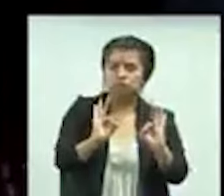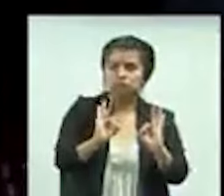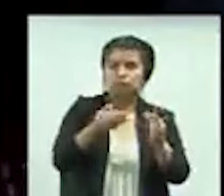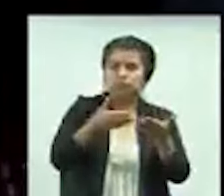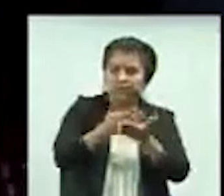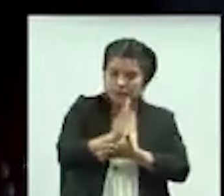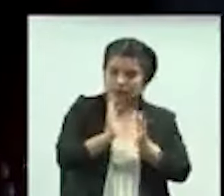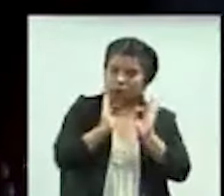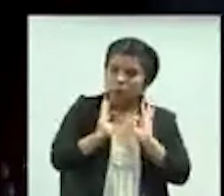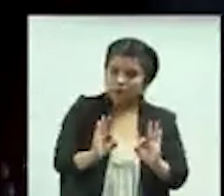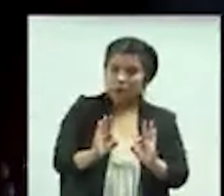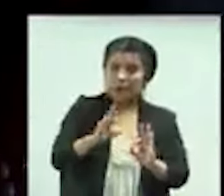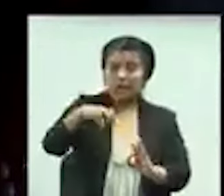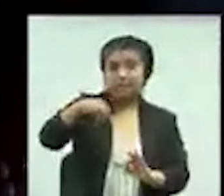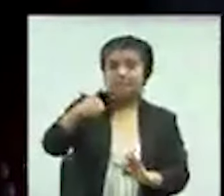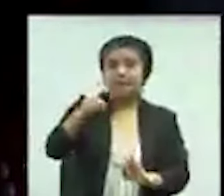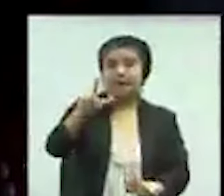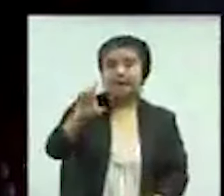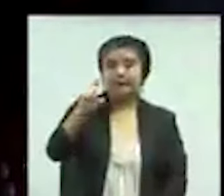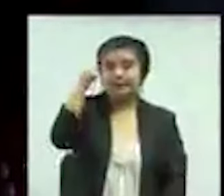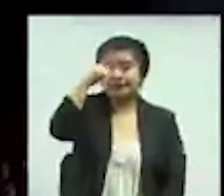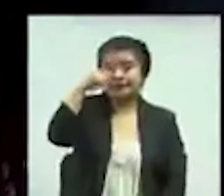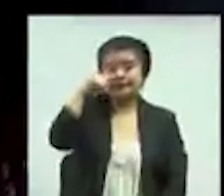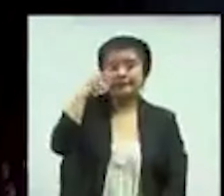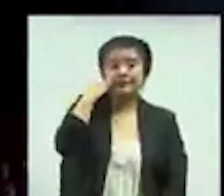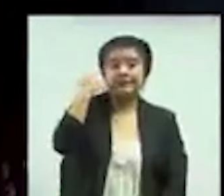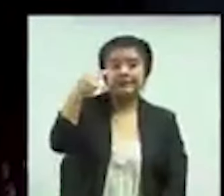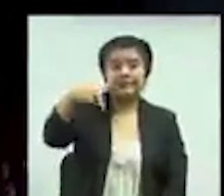derechos plenos en Palestina?